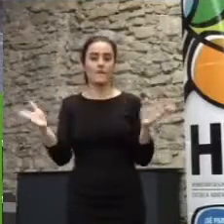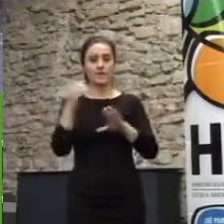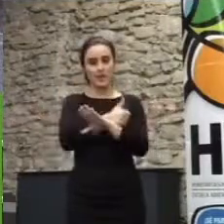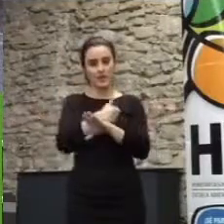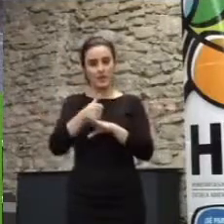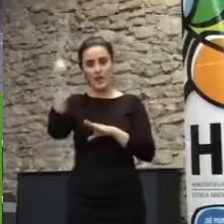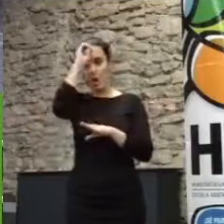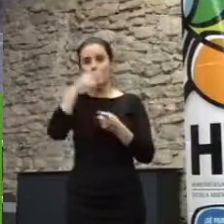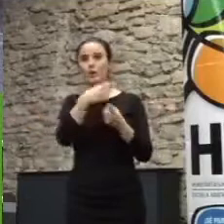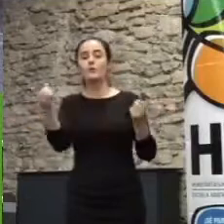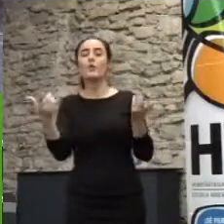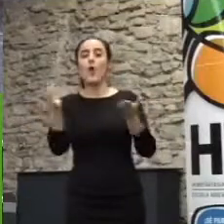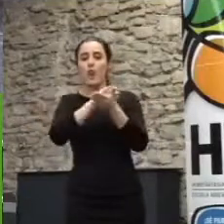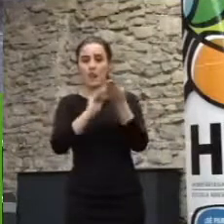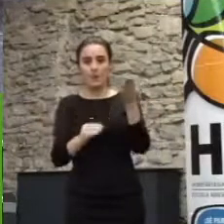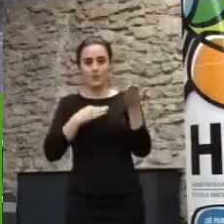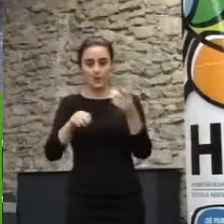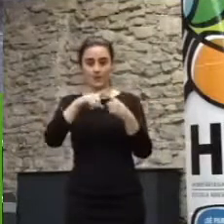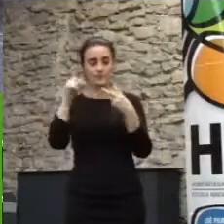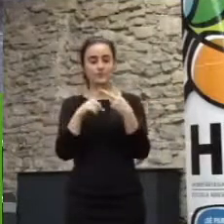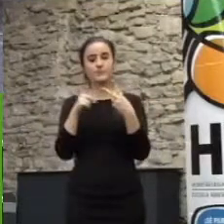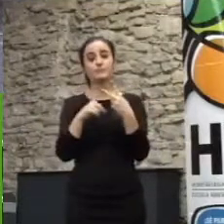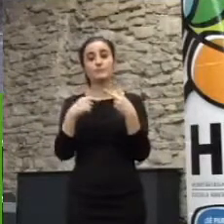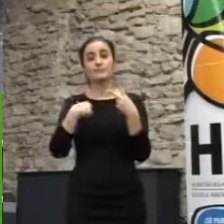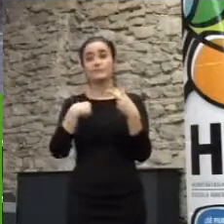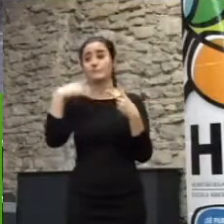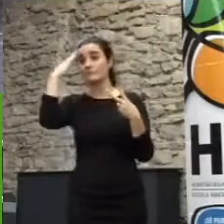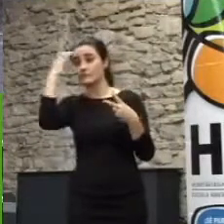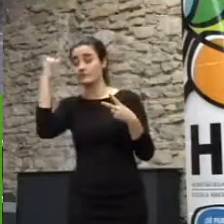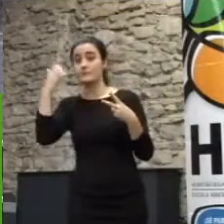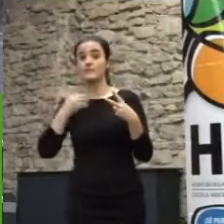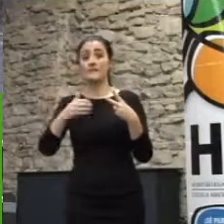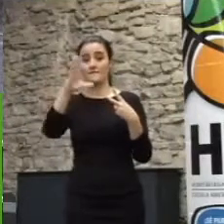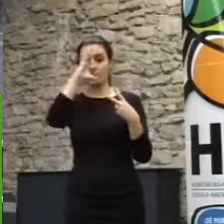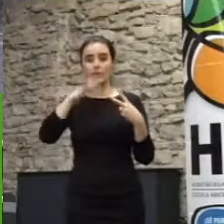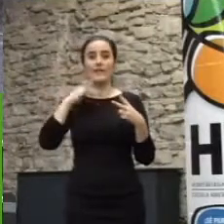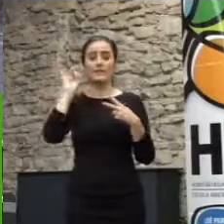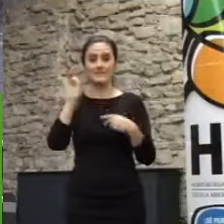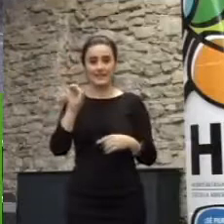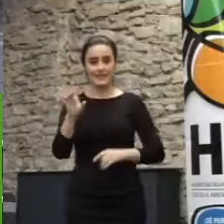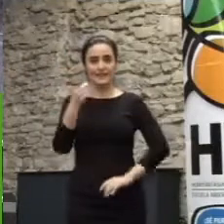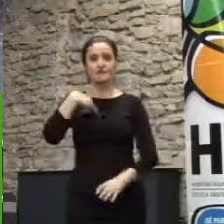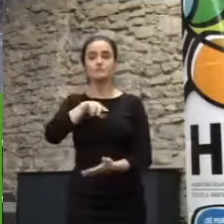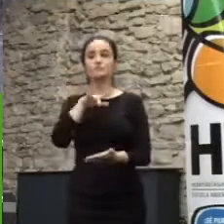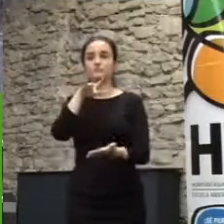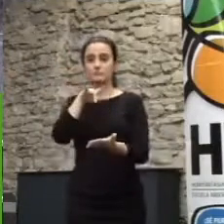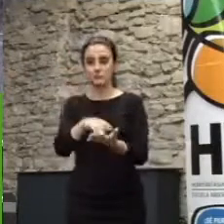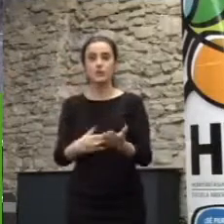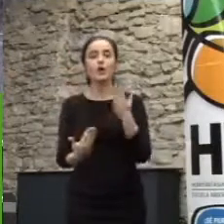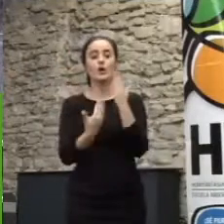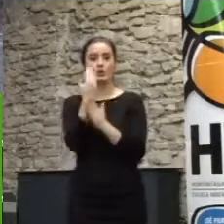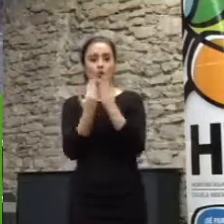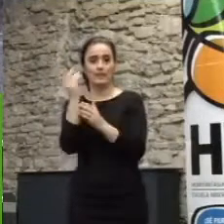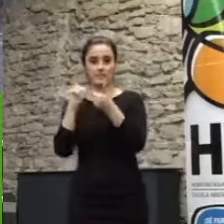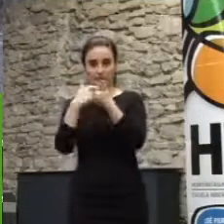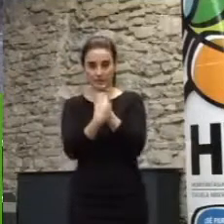la ciudadanía. Dos, les recuerdo que el próximo 15 de febrero seguiremos con las jornadas de participación